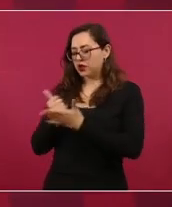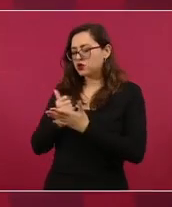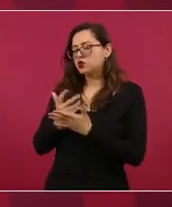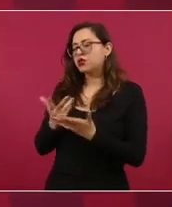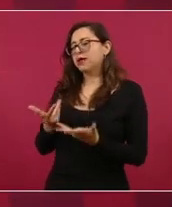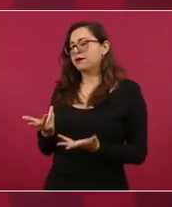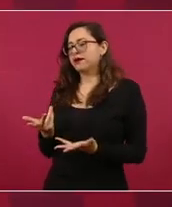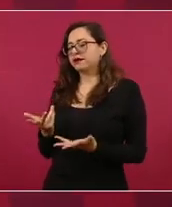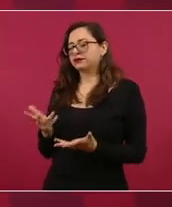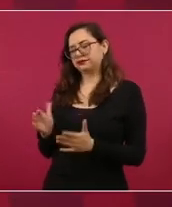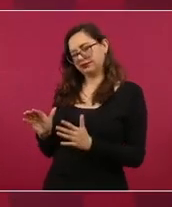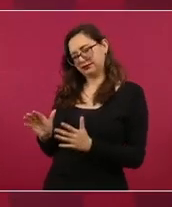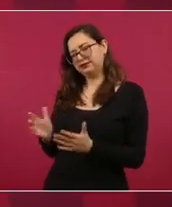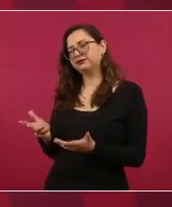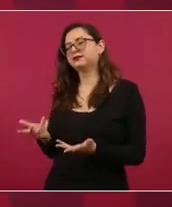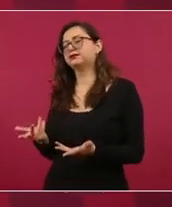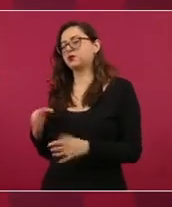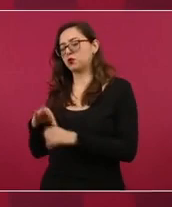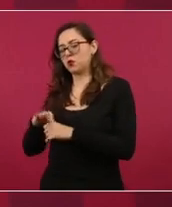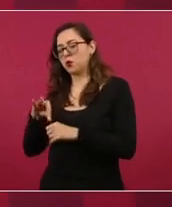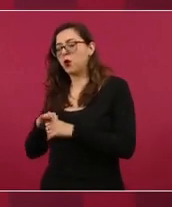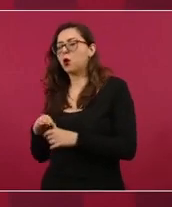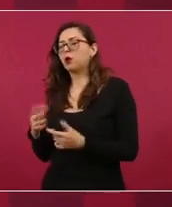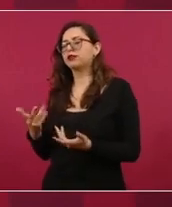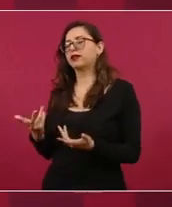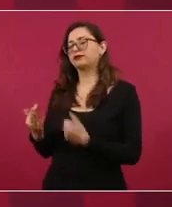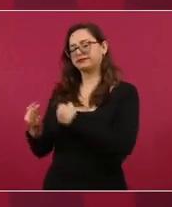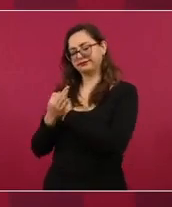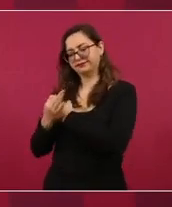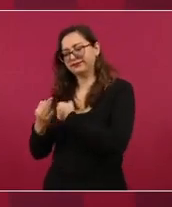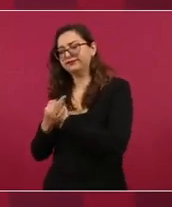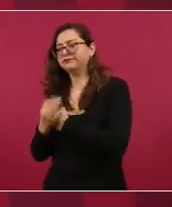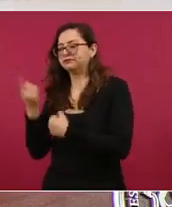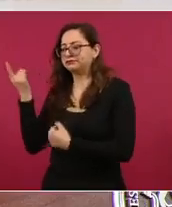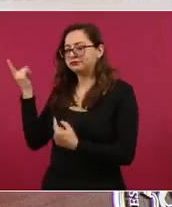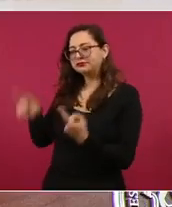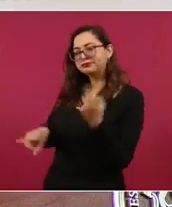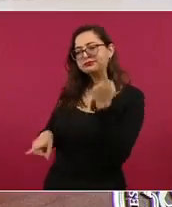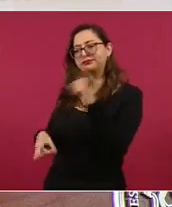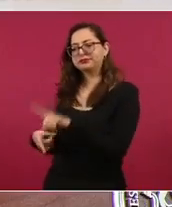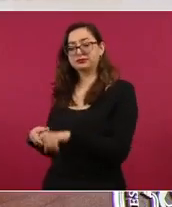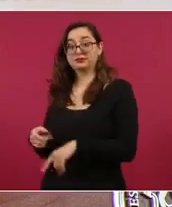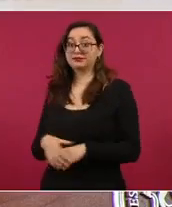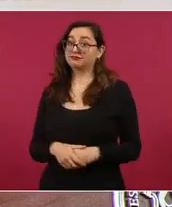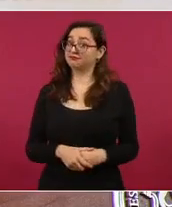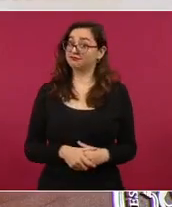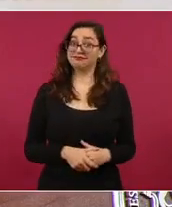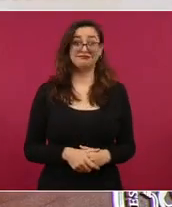ayúdanos, vota así, vota de esta manera. No,